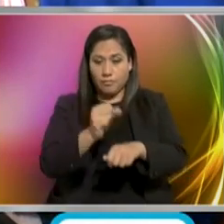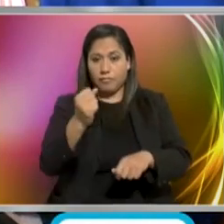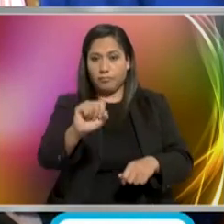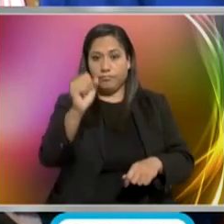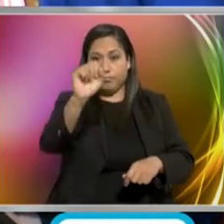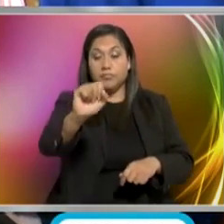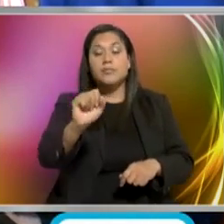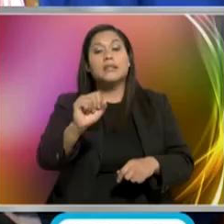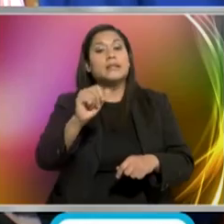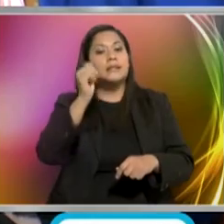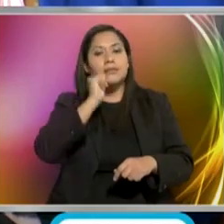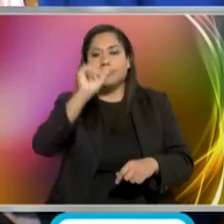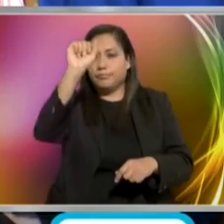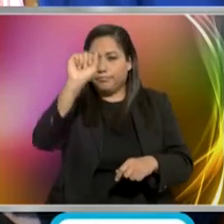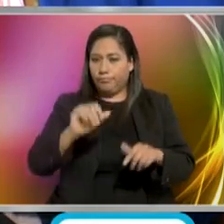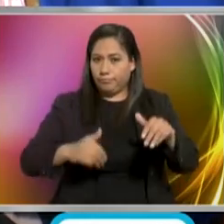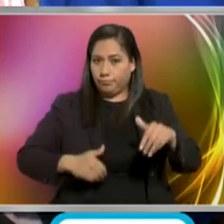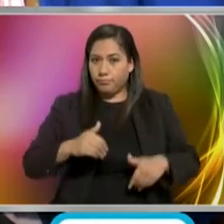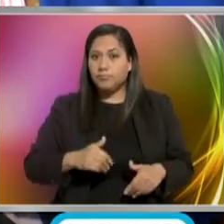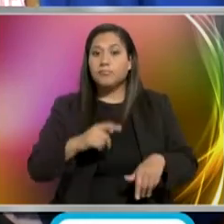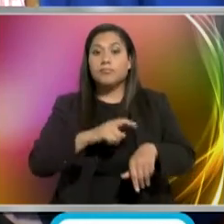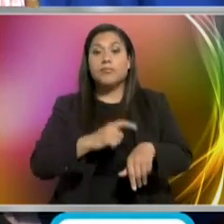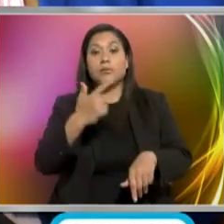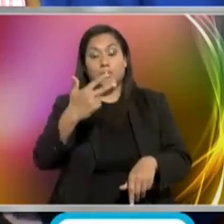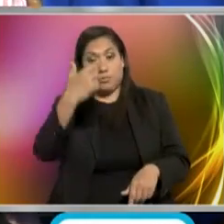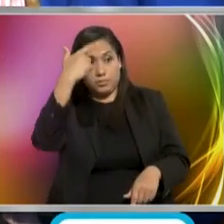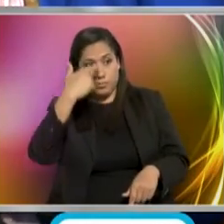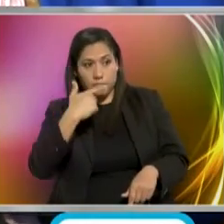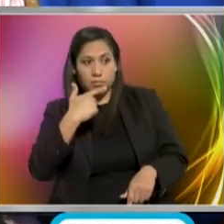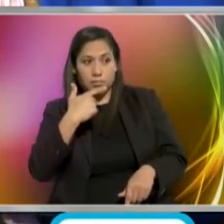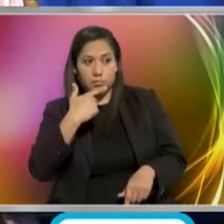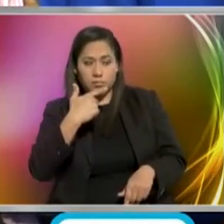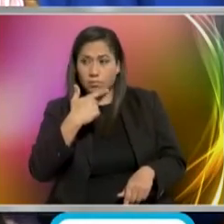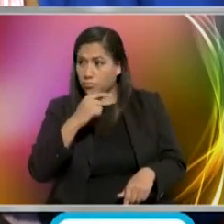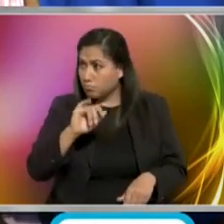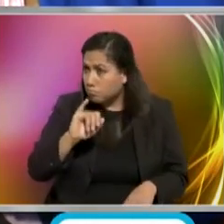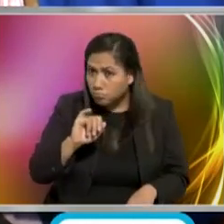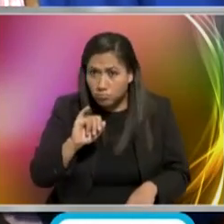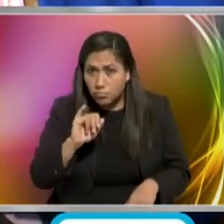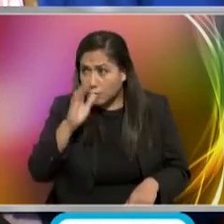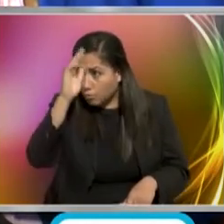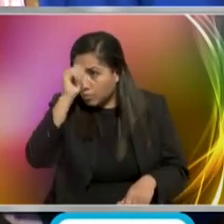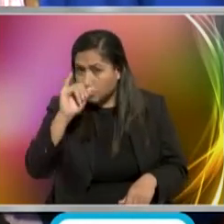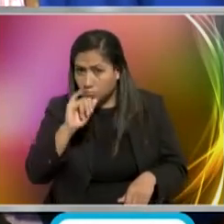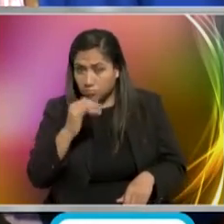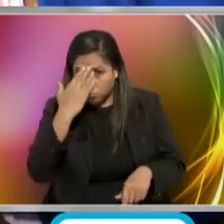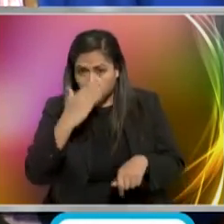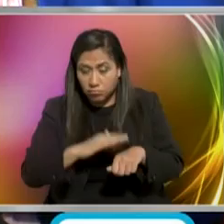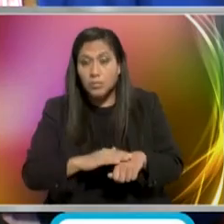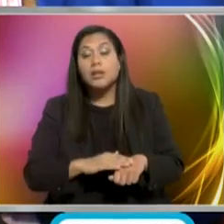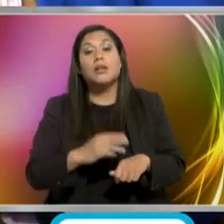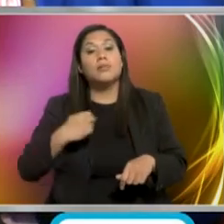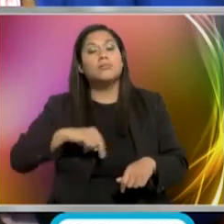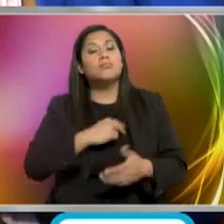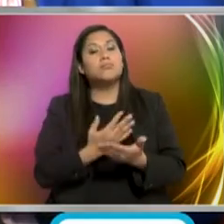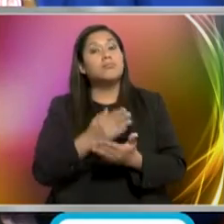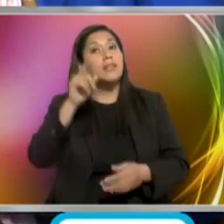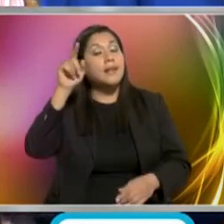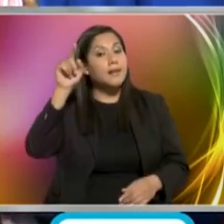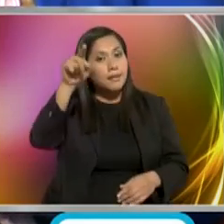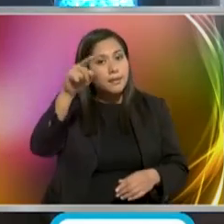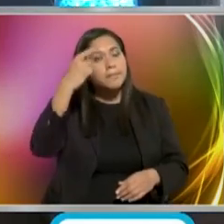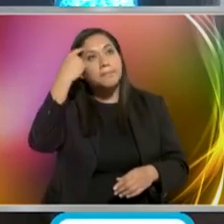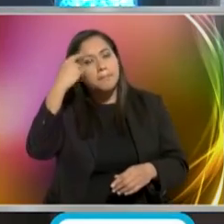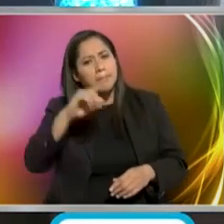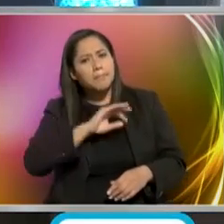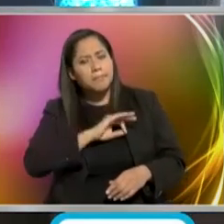tener funciones todos los sábados a las 8 de la noche, si 8 de la no noche. mal recuerdo. Perfecto. Y los esperamos a todos ahí para